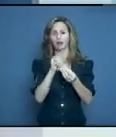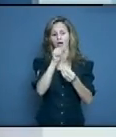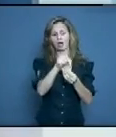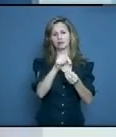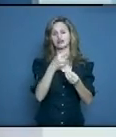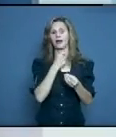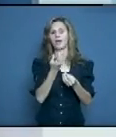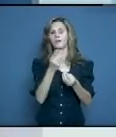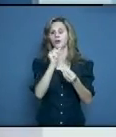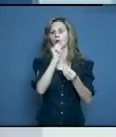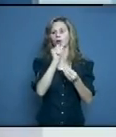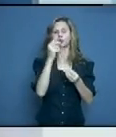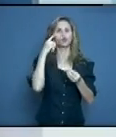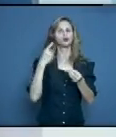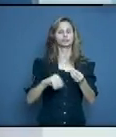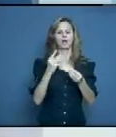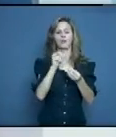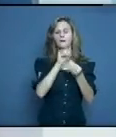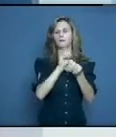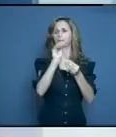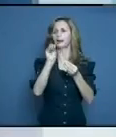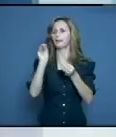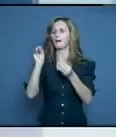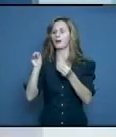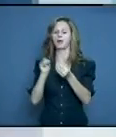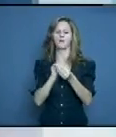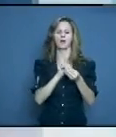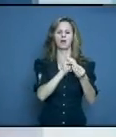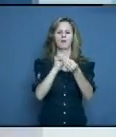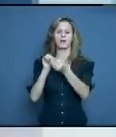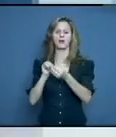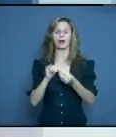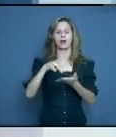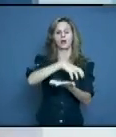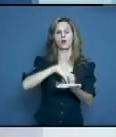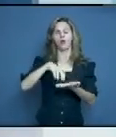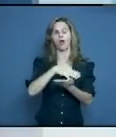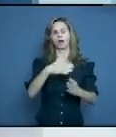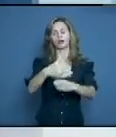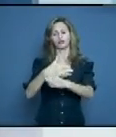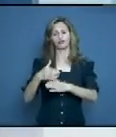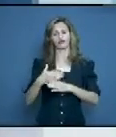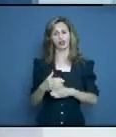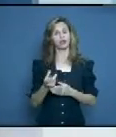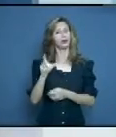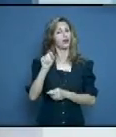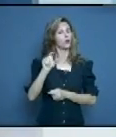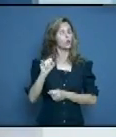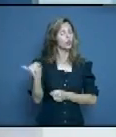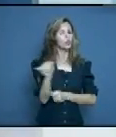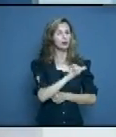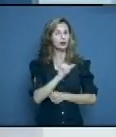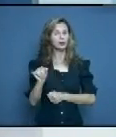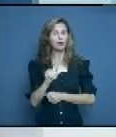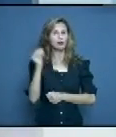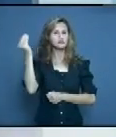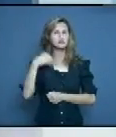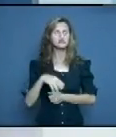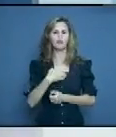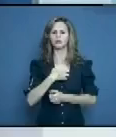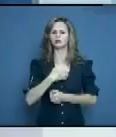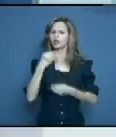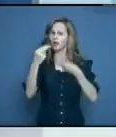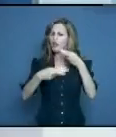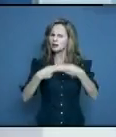incrementos. Y también Cacocún. Cacocún ha tenido evento, ha tenido circulación del virus fuerte, saben trabajar y saben lo que tienen que hacer, sin